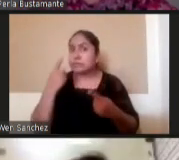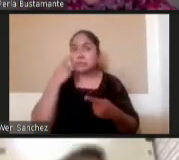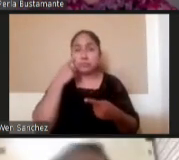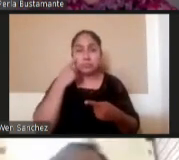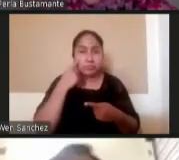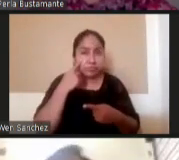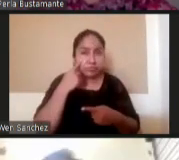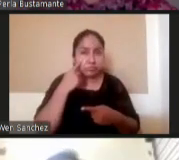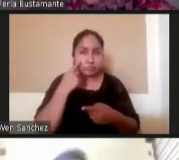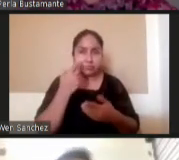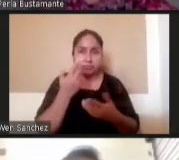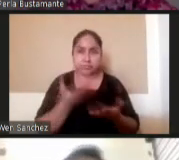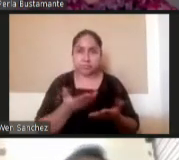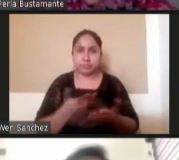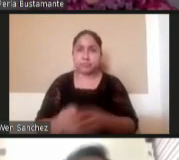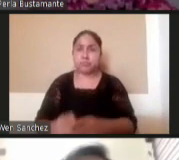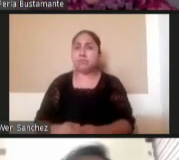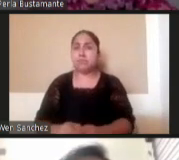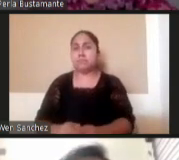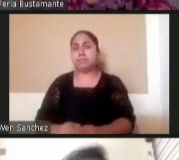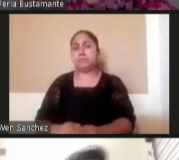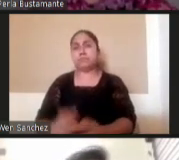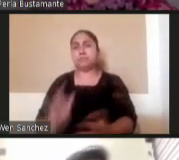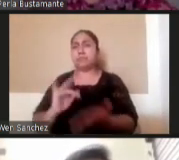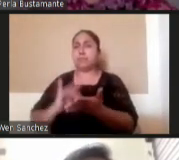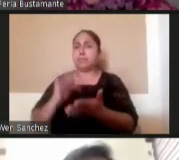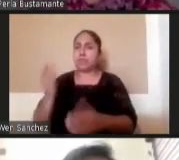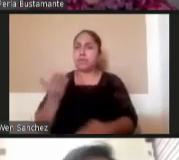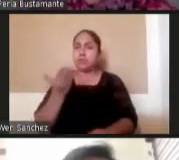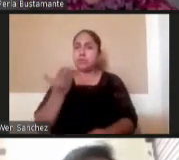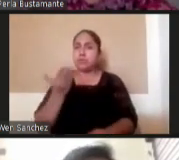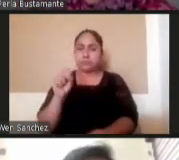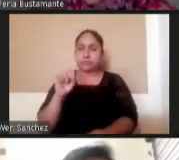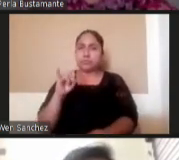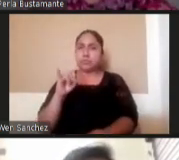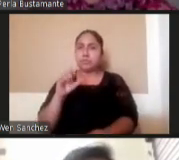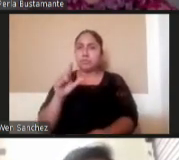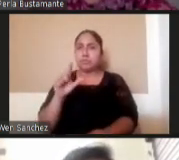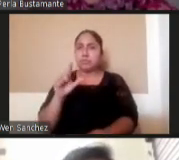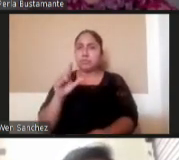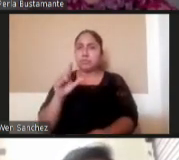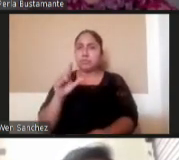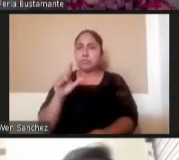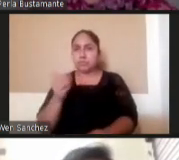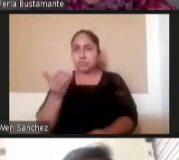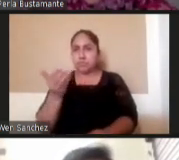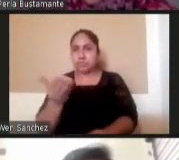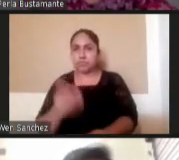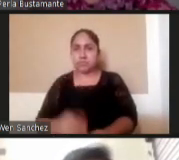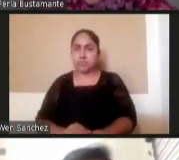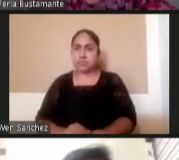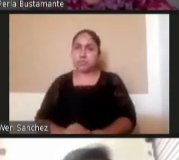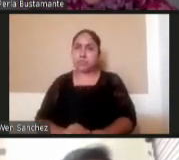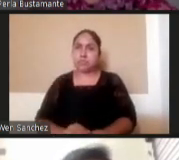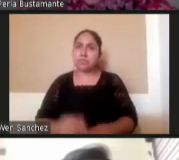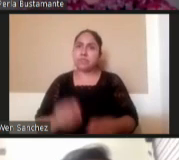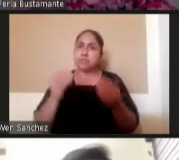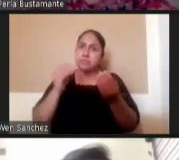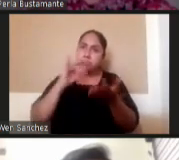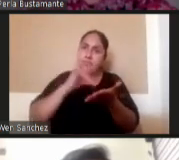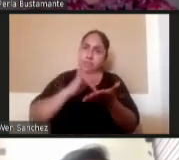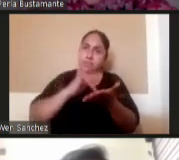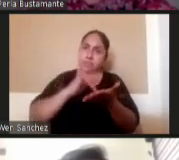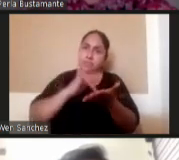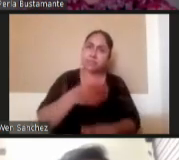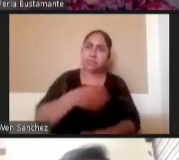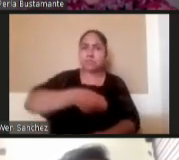Gracias, regidora. Regidora Silvia Sánchez, la escuchamos. Muchas gracias, señor presidente. Saludo con